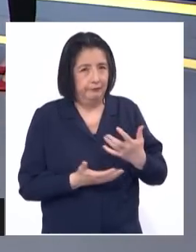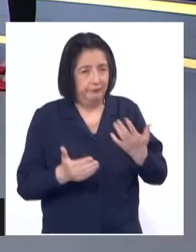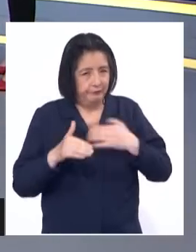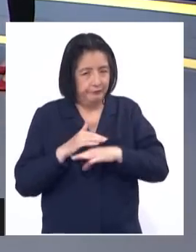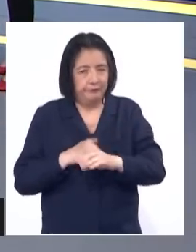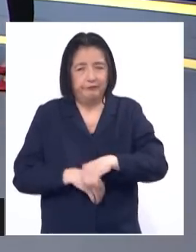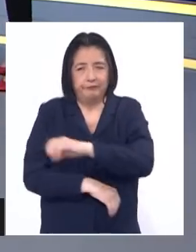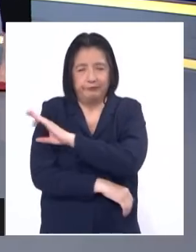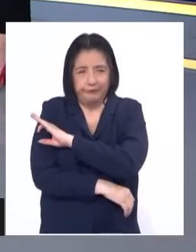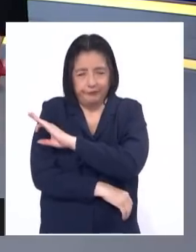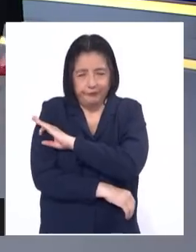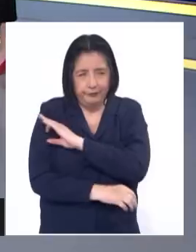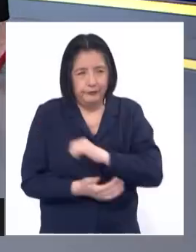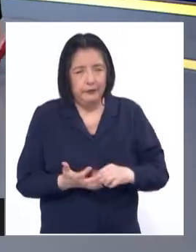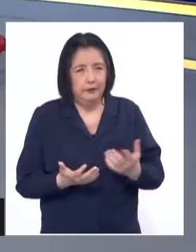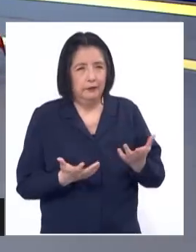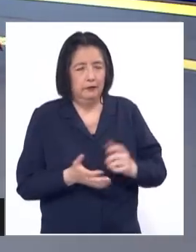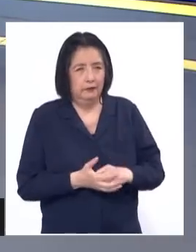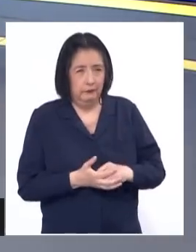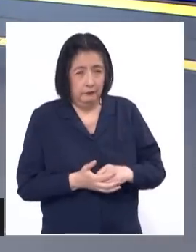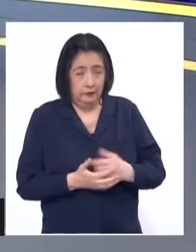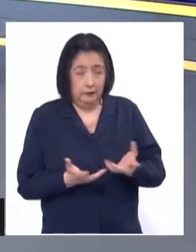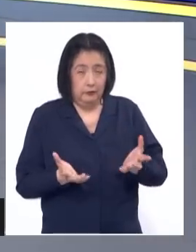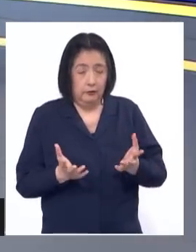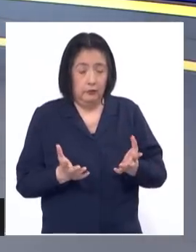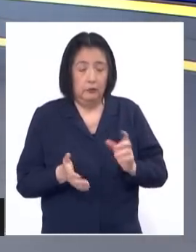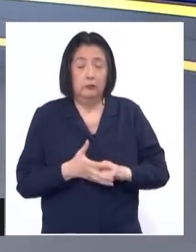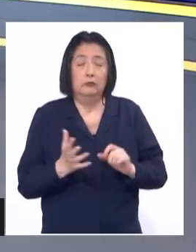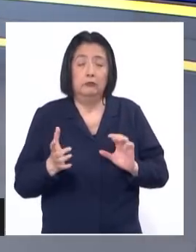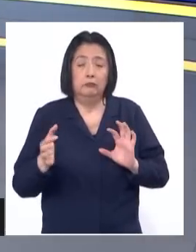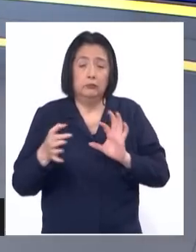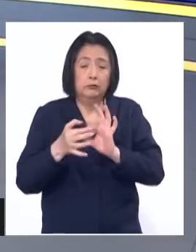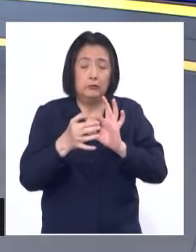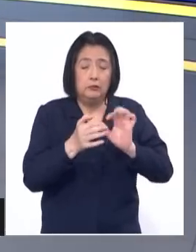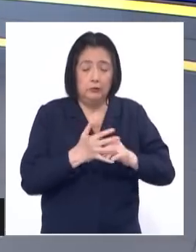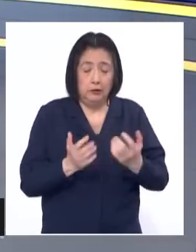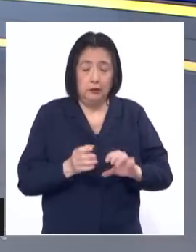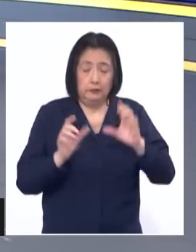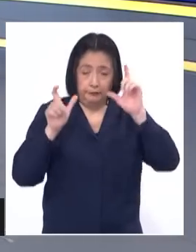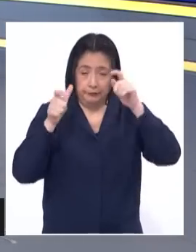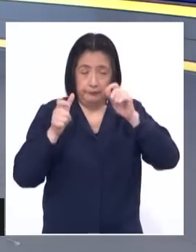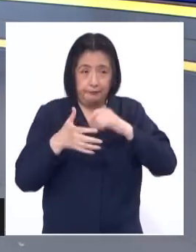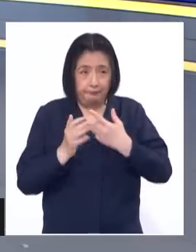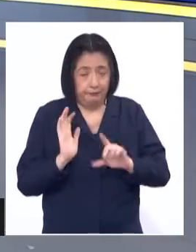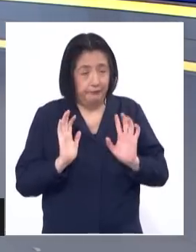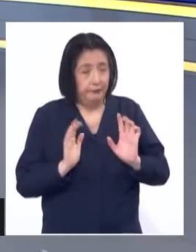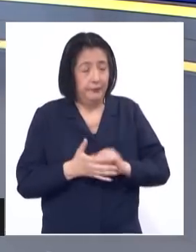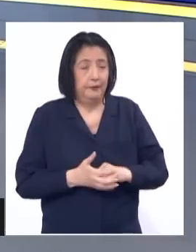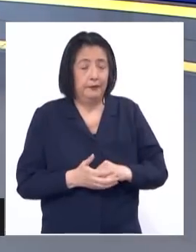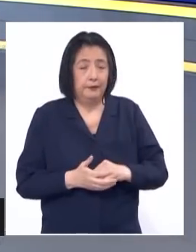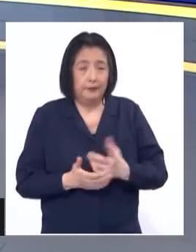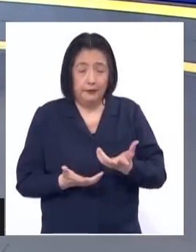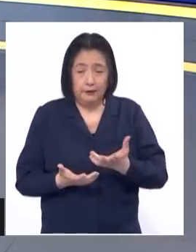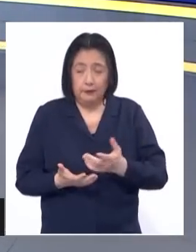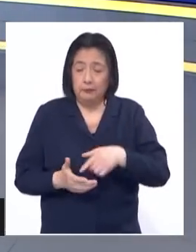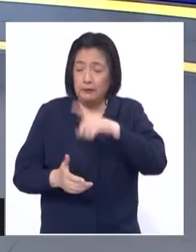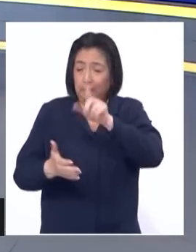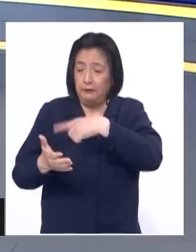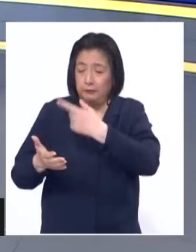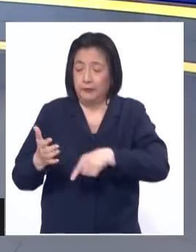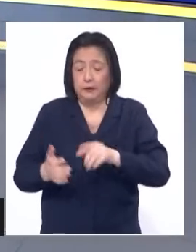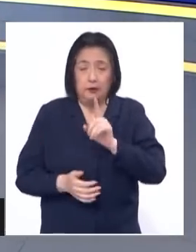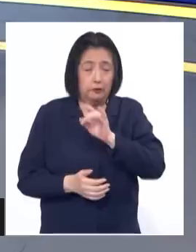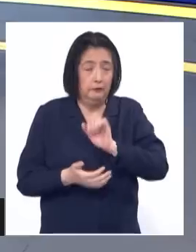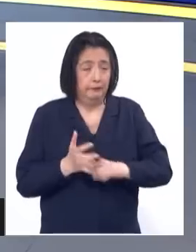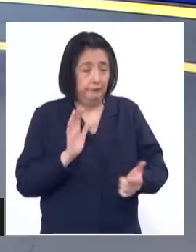del Ministerio Público con lazos en el Congreso de la República, que habría intervenido en la inhabilitación de Zoraida Ábalos, en